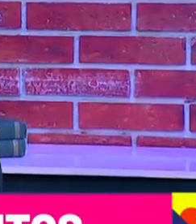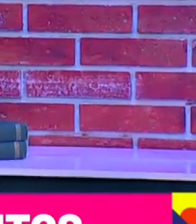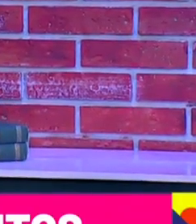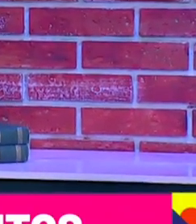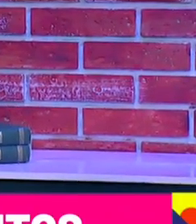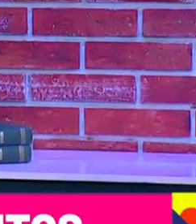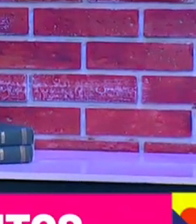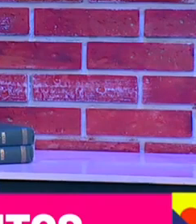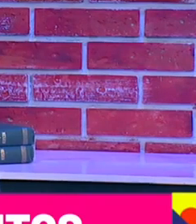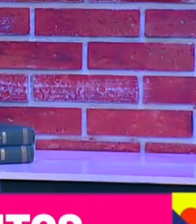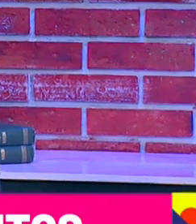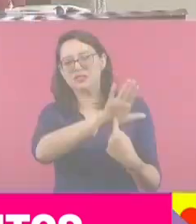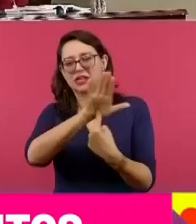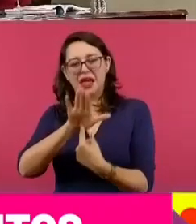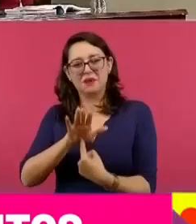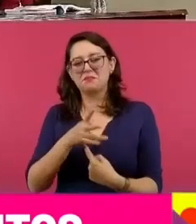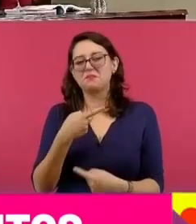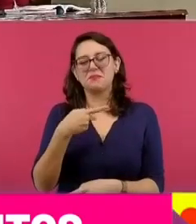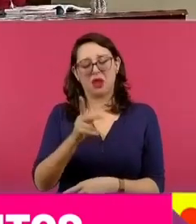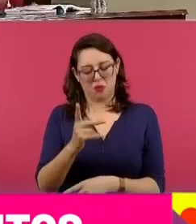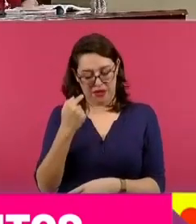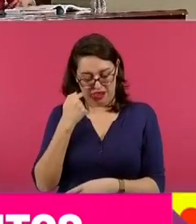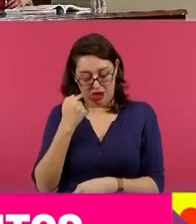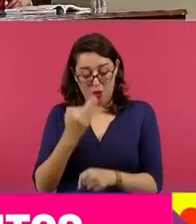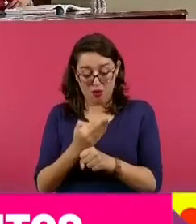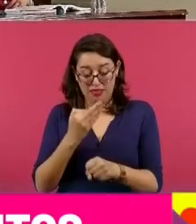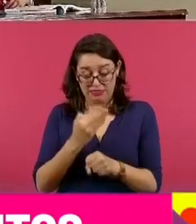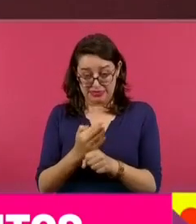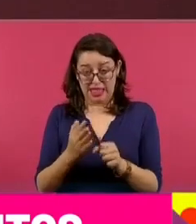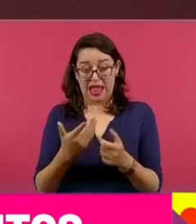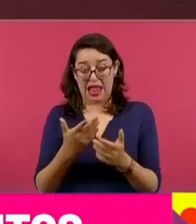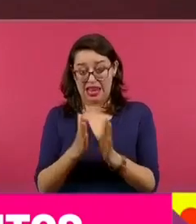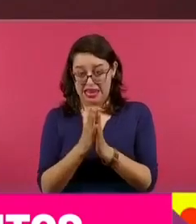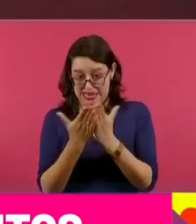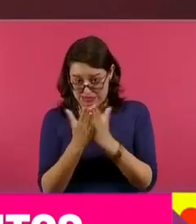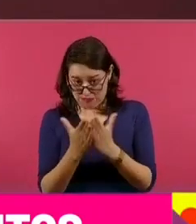ustedes. Nuestra familia tiene